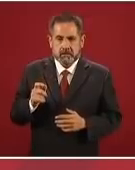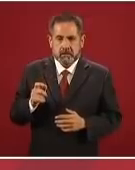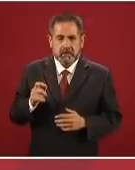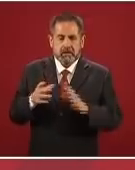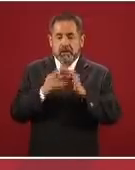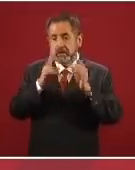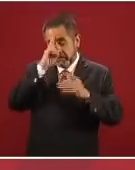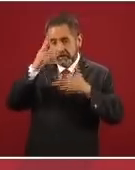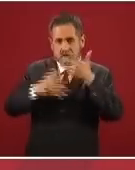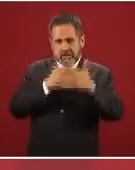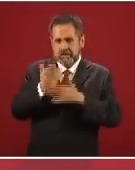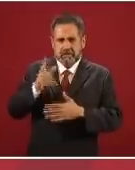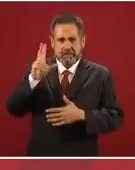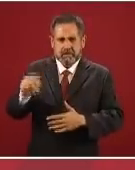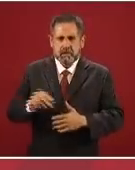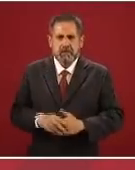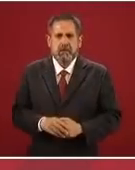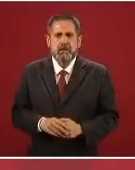apostar a la violencia.